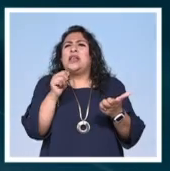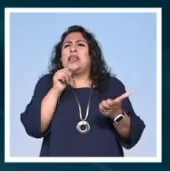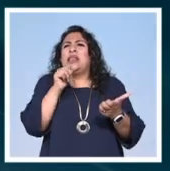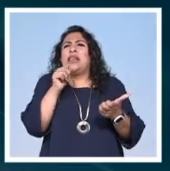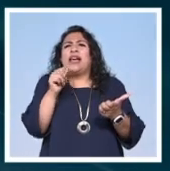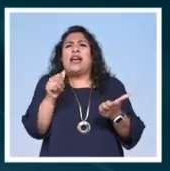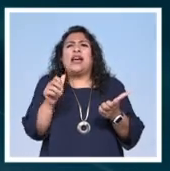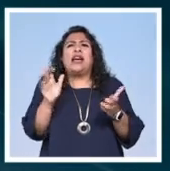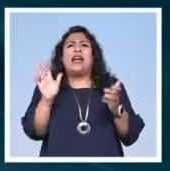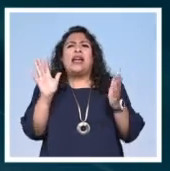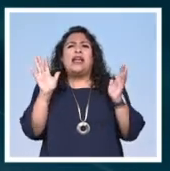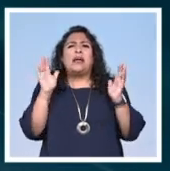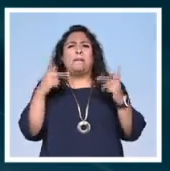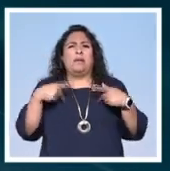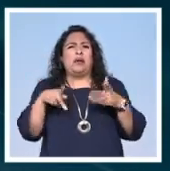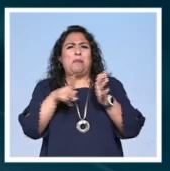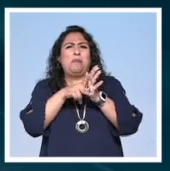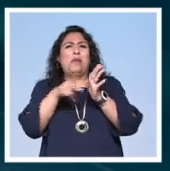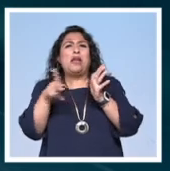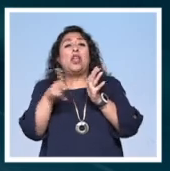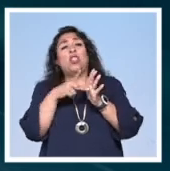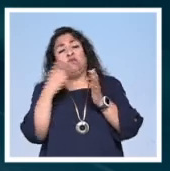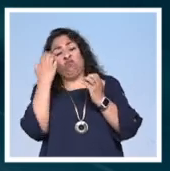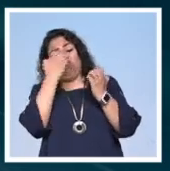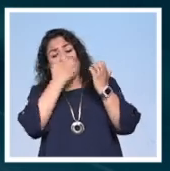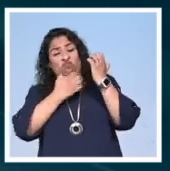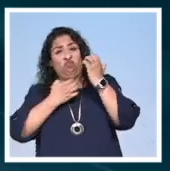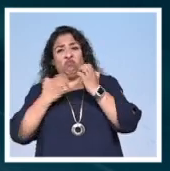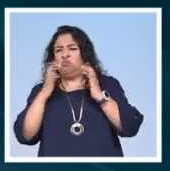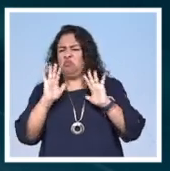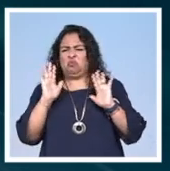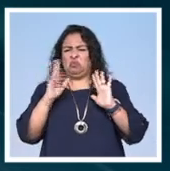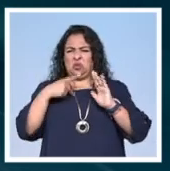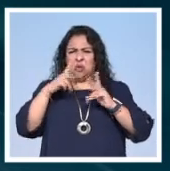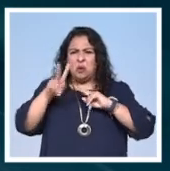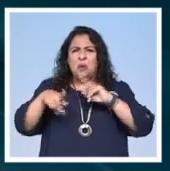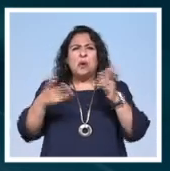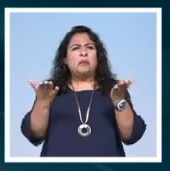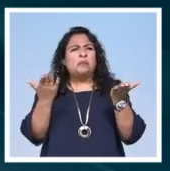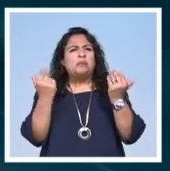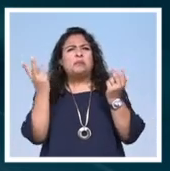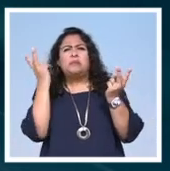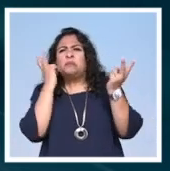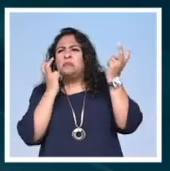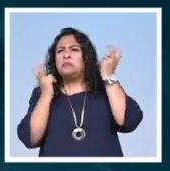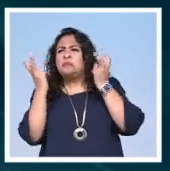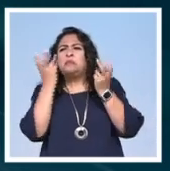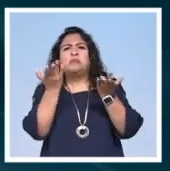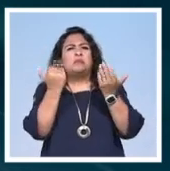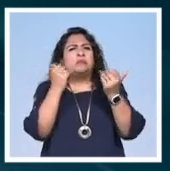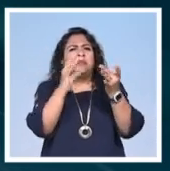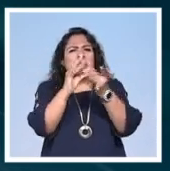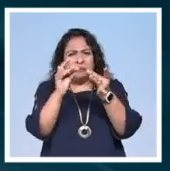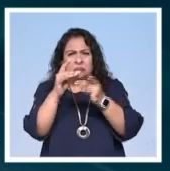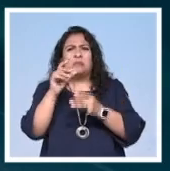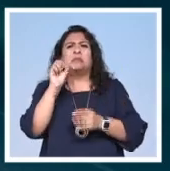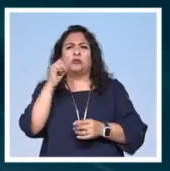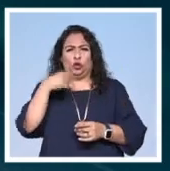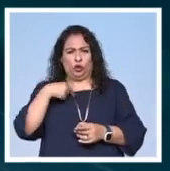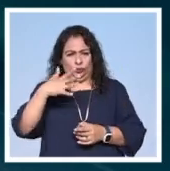plan de una periodista que va analizar o no Yo voy a escuchar lo que me cuentan claro yo busco